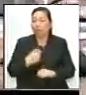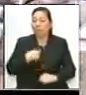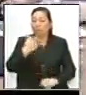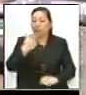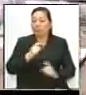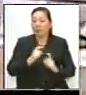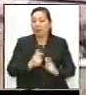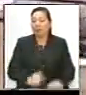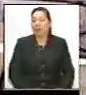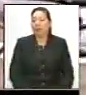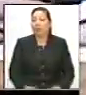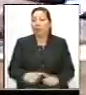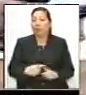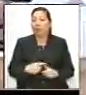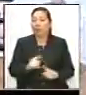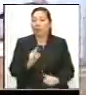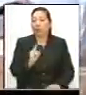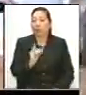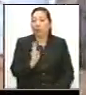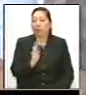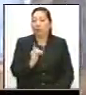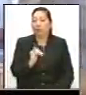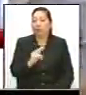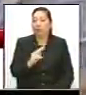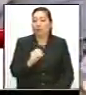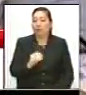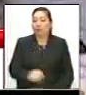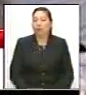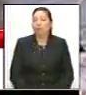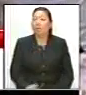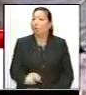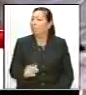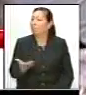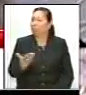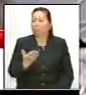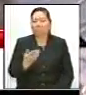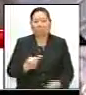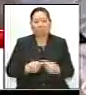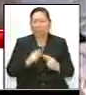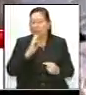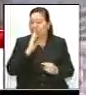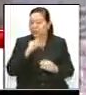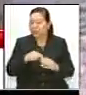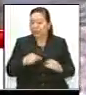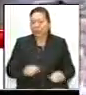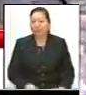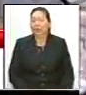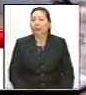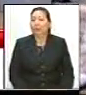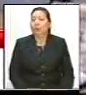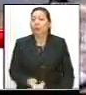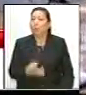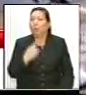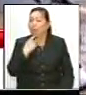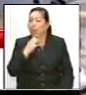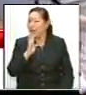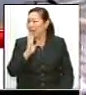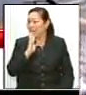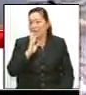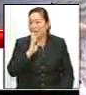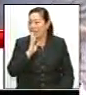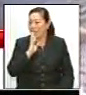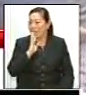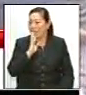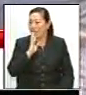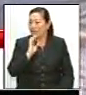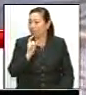el congresista Carlos Tulvino, a quien yo respeto. No voy a pedir ningún retiro de palabras, porque la forma como interviene, y si refieren a